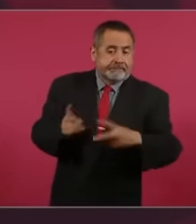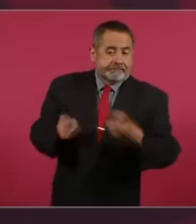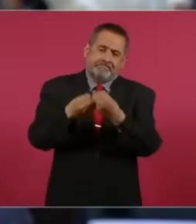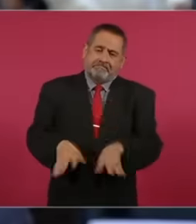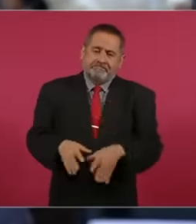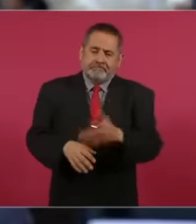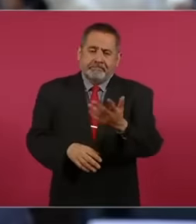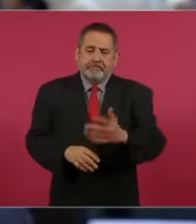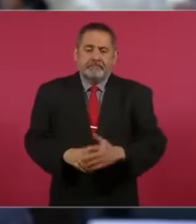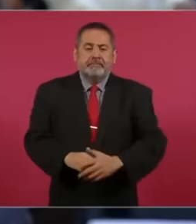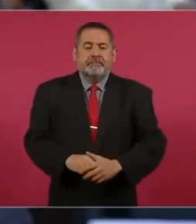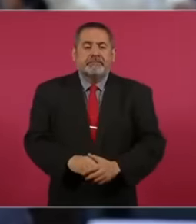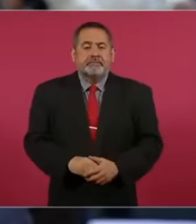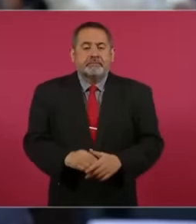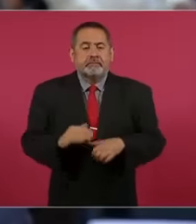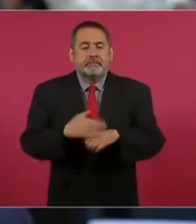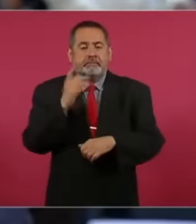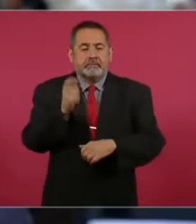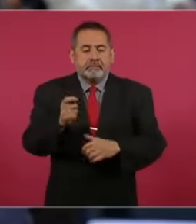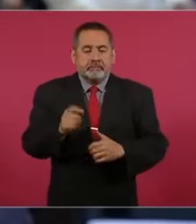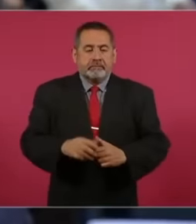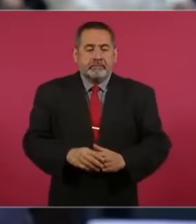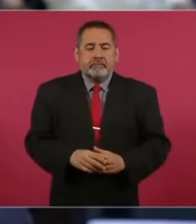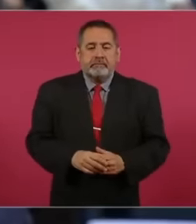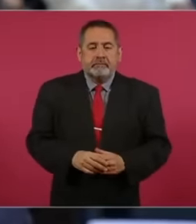o no pagaban impuestos,